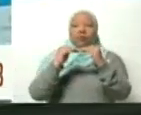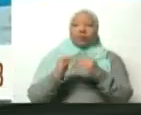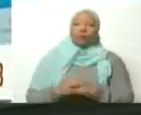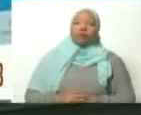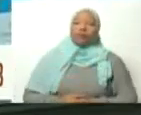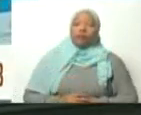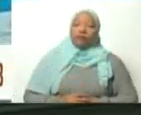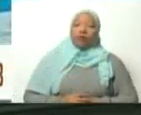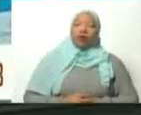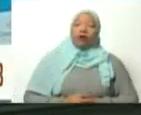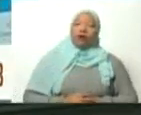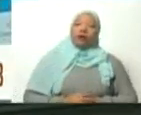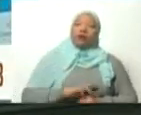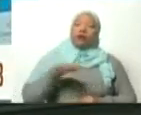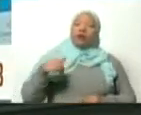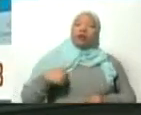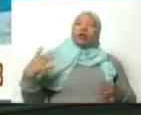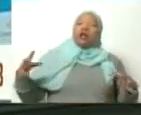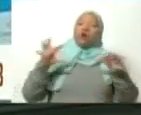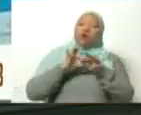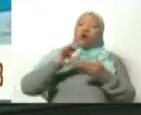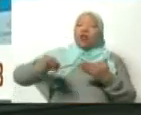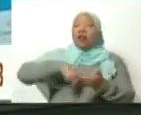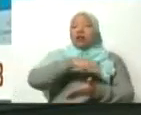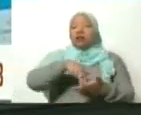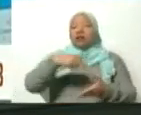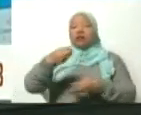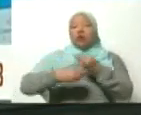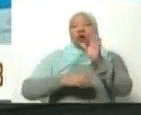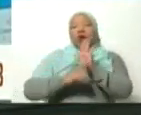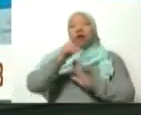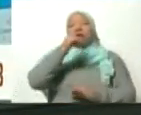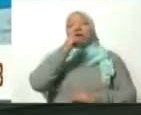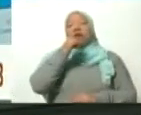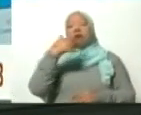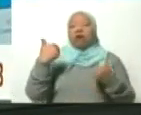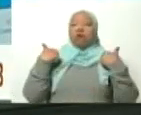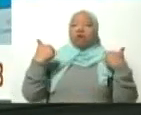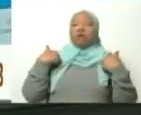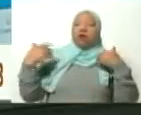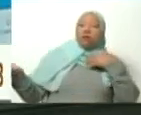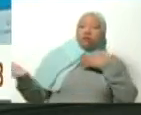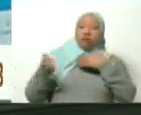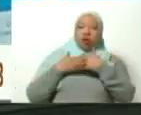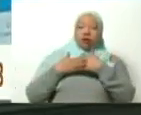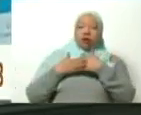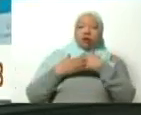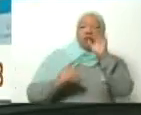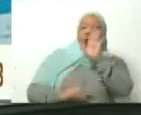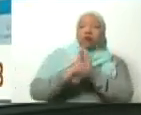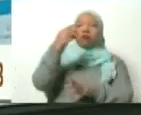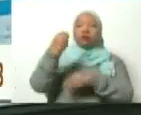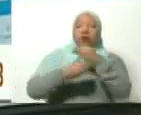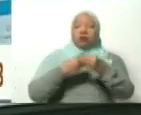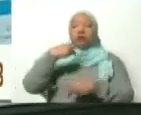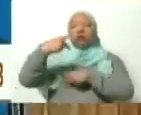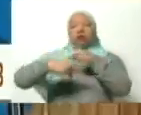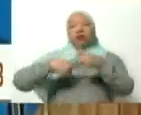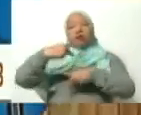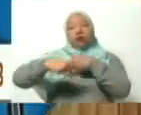la acción en Unión Nacional debe ser para superar los efectos del bloqueo y para recuperar